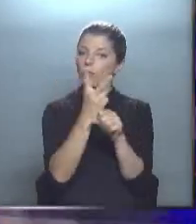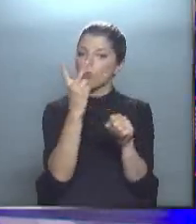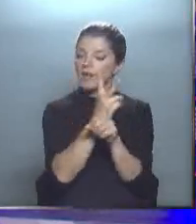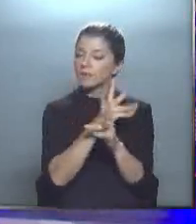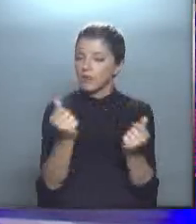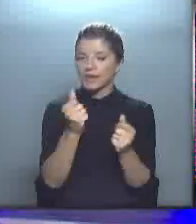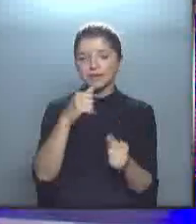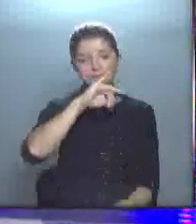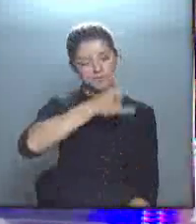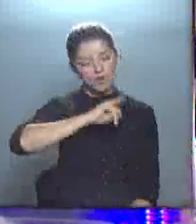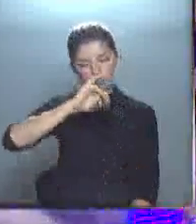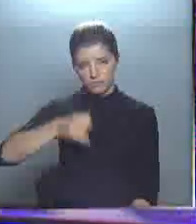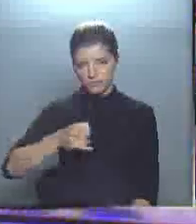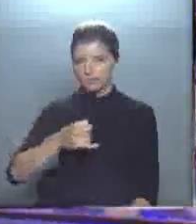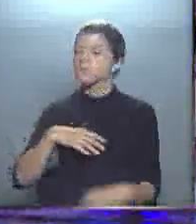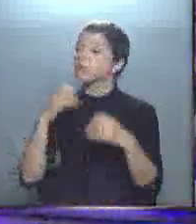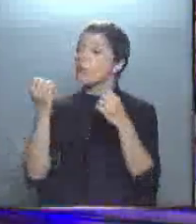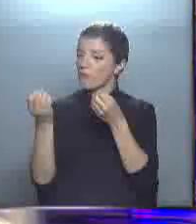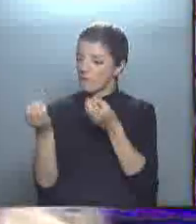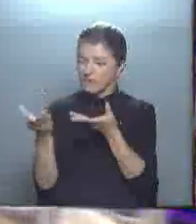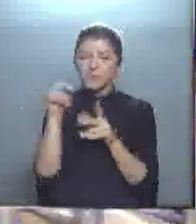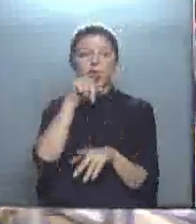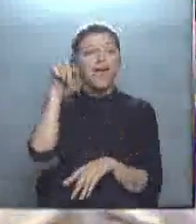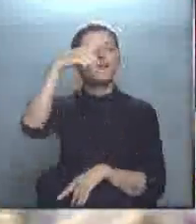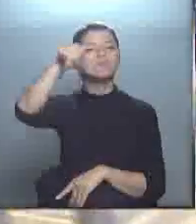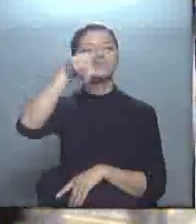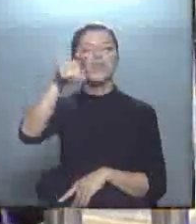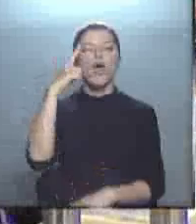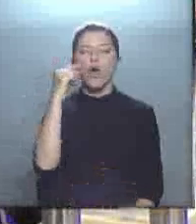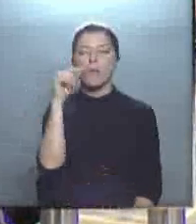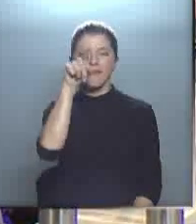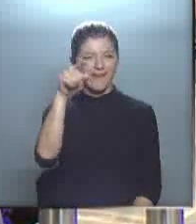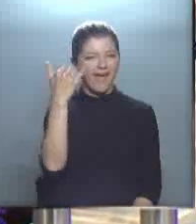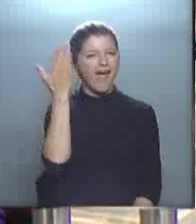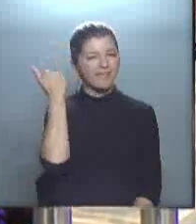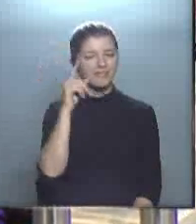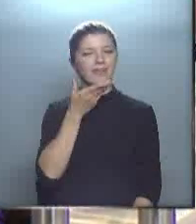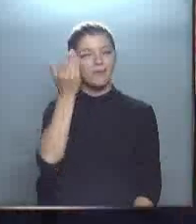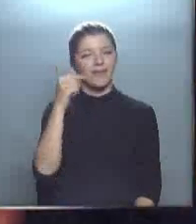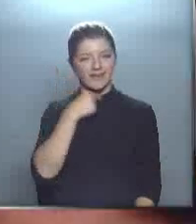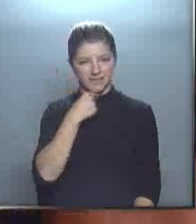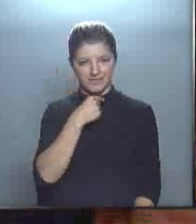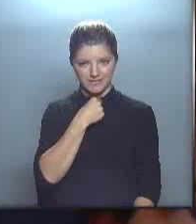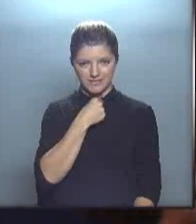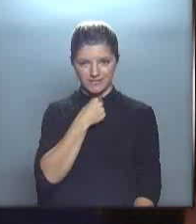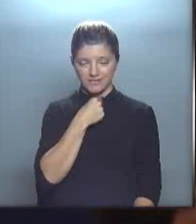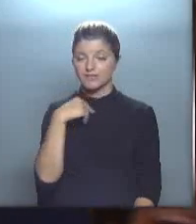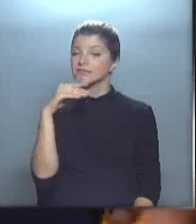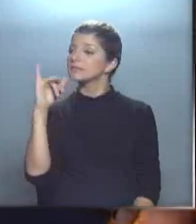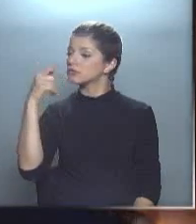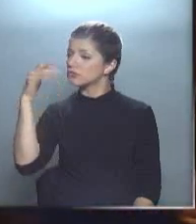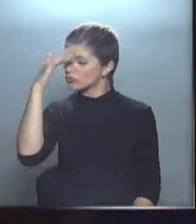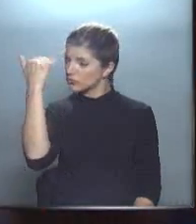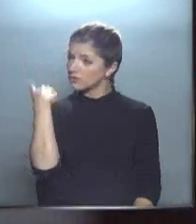escuela. Perfecto, muy bien. Ahí por ahí atrás los varones. Mira, a él le prometí que él quería hablar. ¿Va ahí está. ¿Puedo hacer una pregunta a los chicos? Sí, son soles.